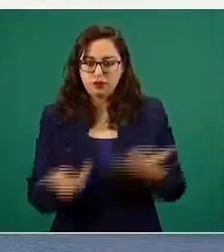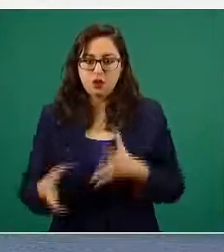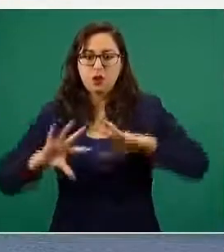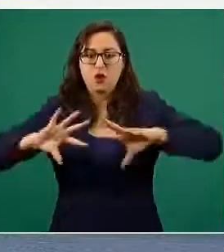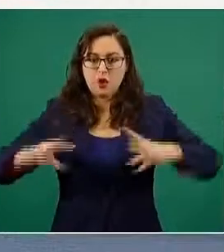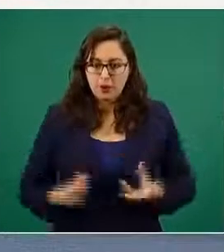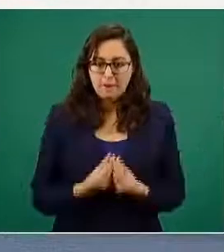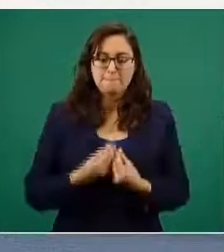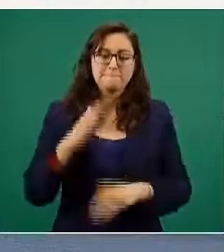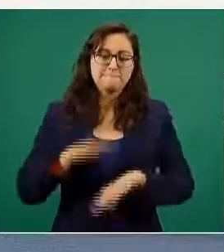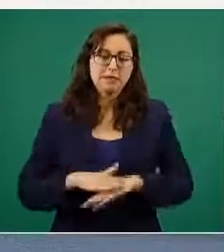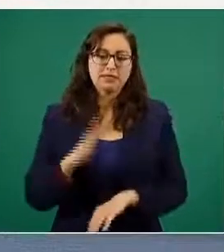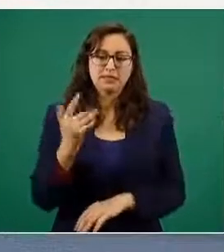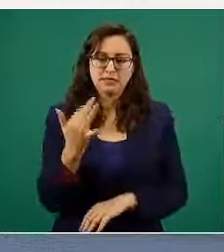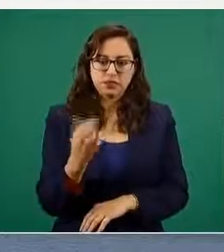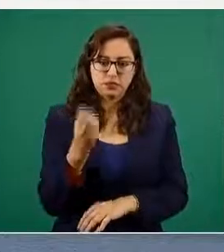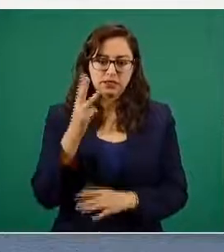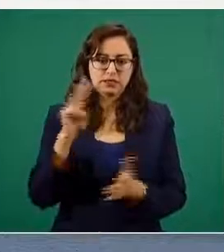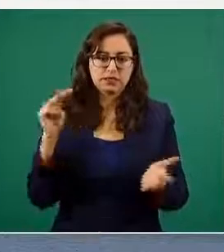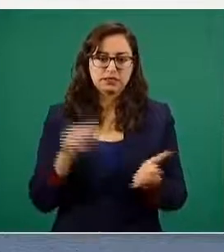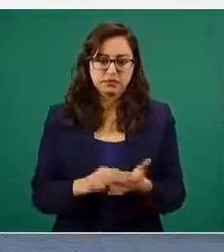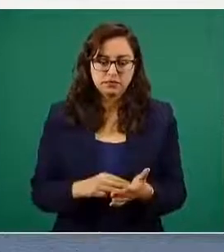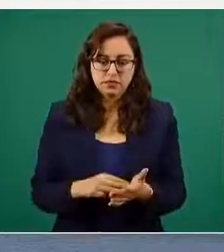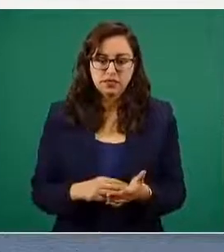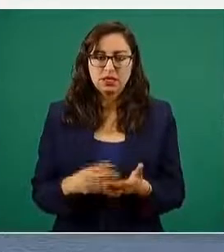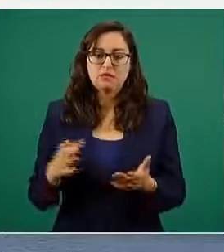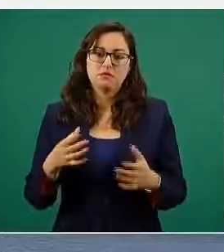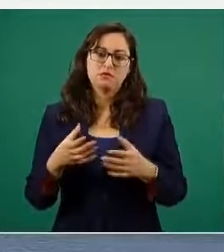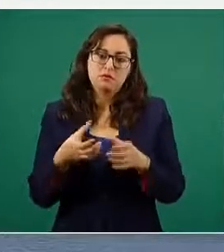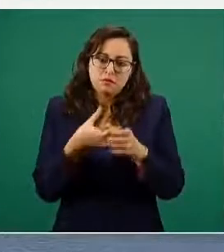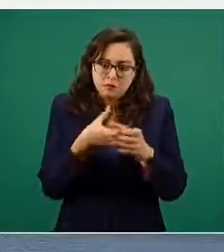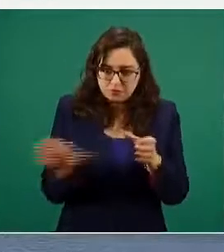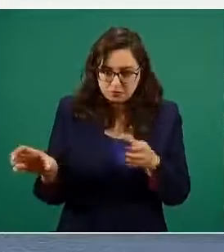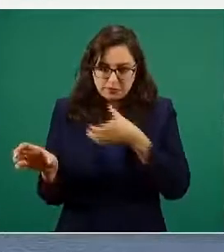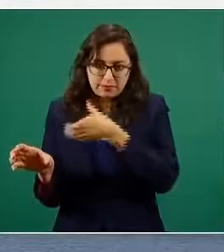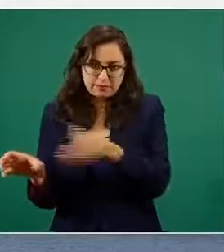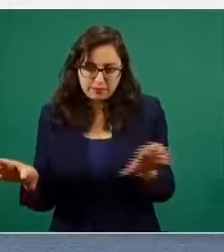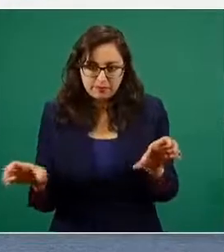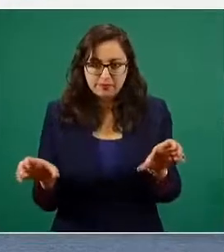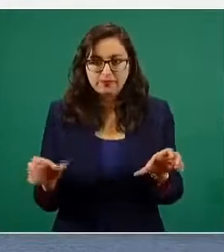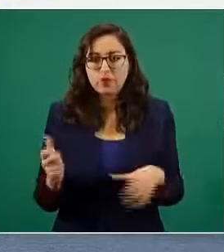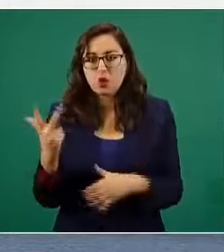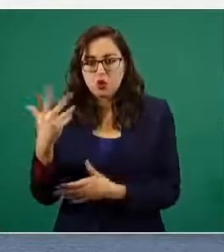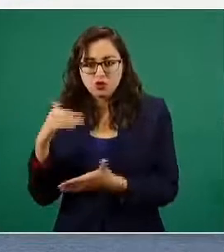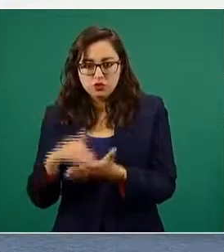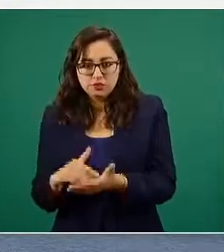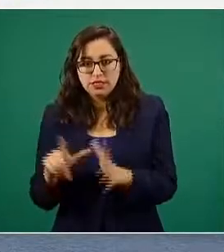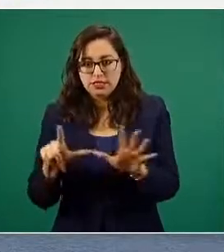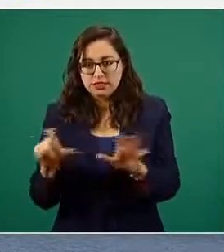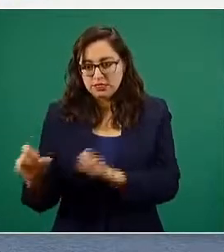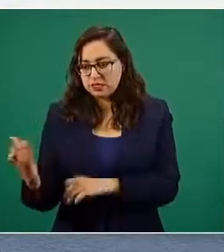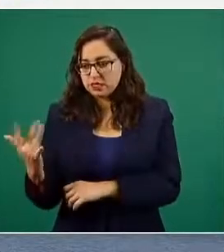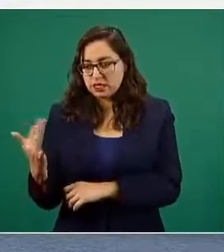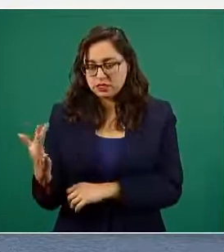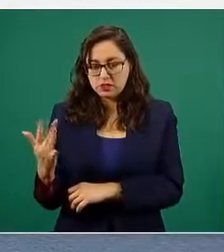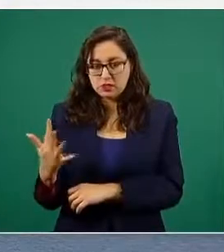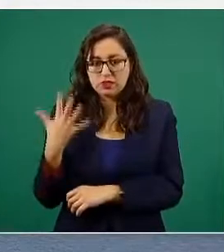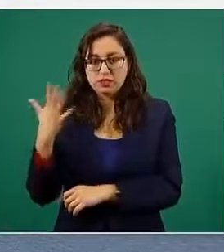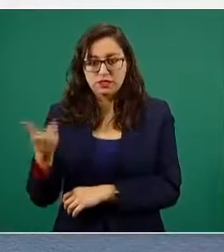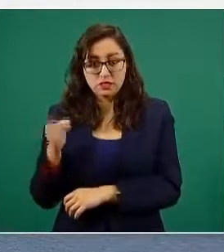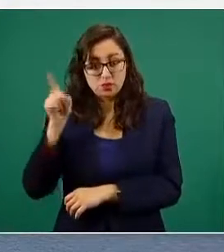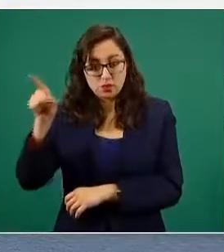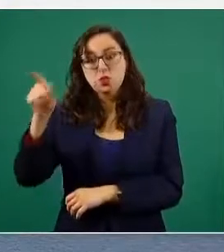un poco más de 53.000 dosis, que se desglosan de esta manera. 8.755 serán para Coahuila,